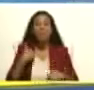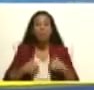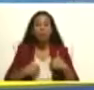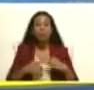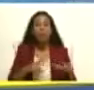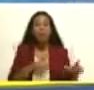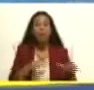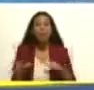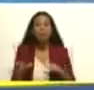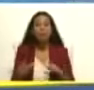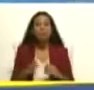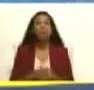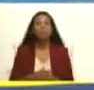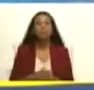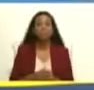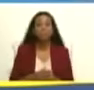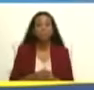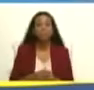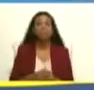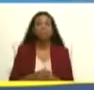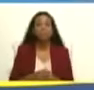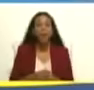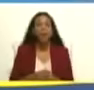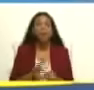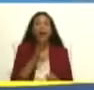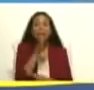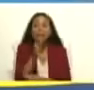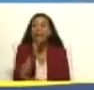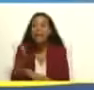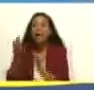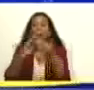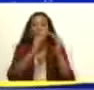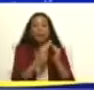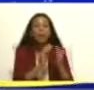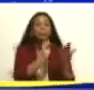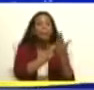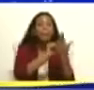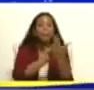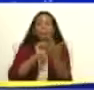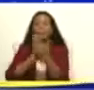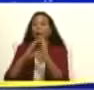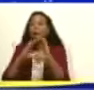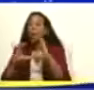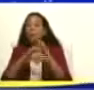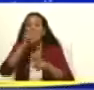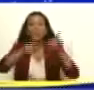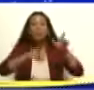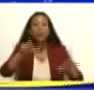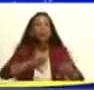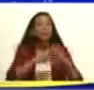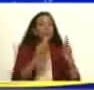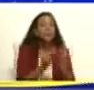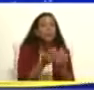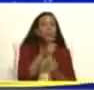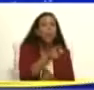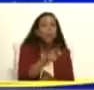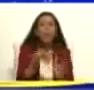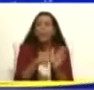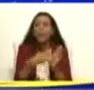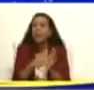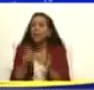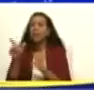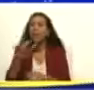activados desde hoy, para tocar puerta a puerta, para conversar con la familia de los